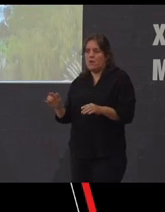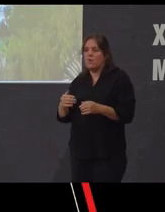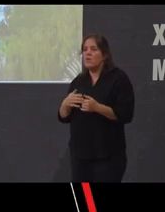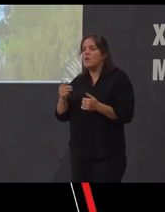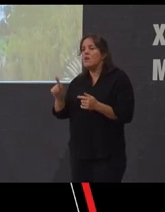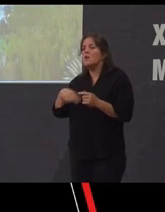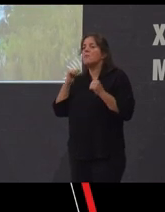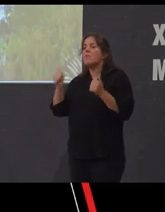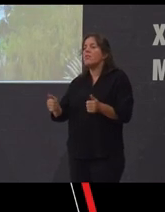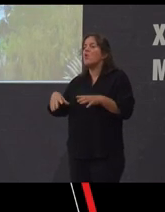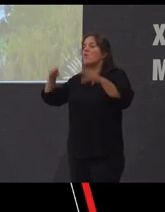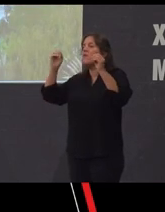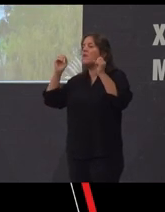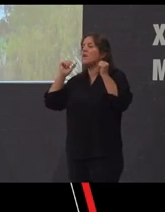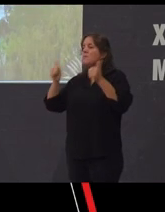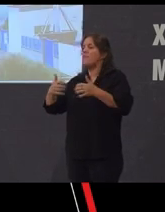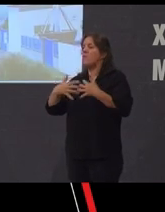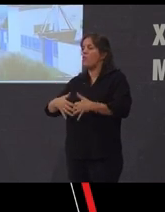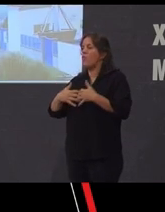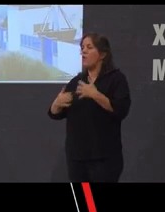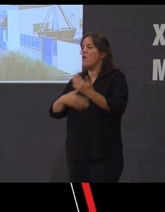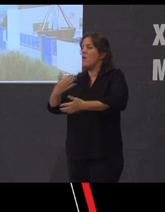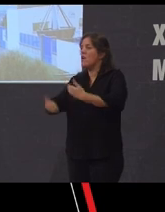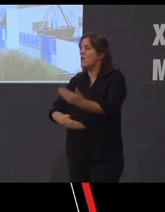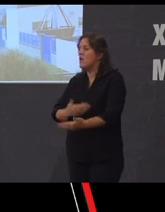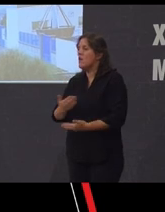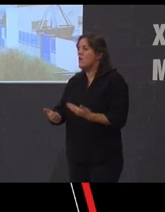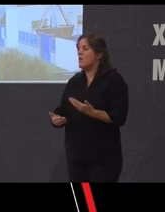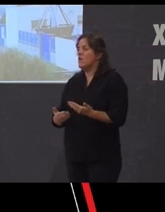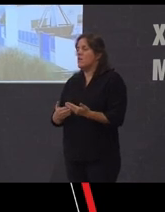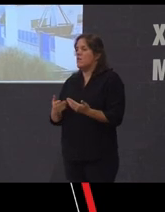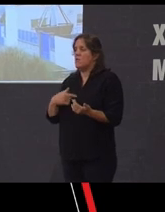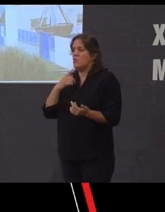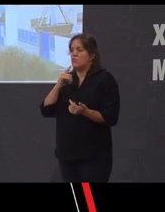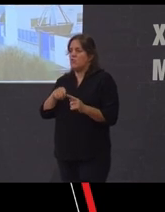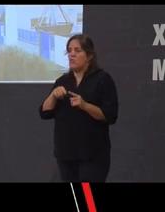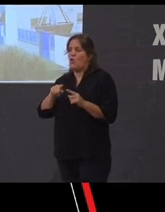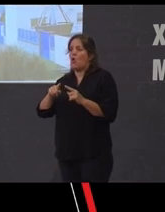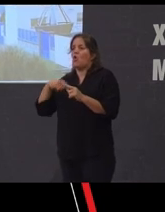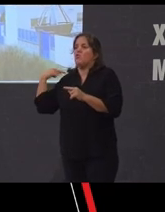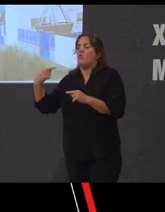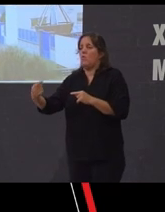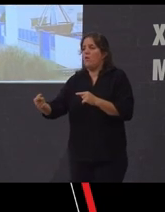aquilo empeza a funcionar, a comezos dos 60, nos 63, vese que eso ten efectos. Efectos,